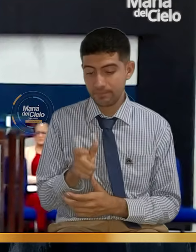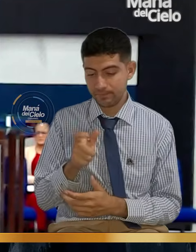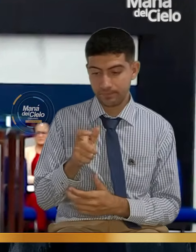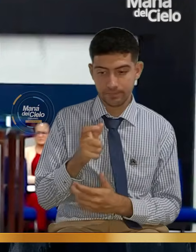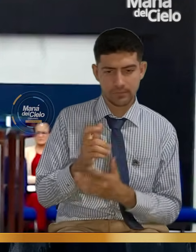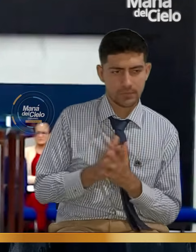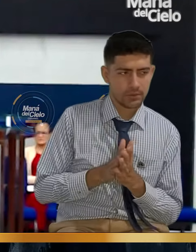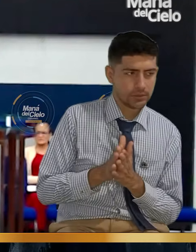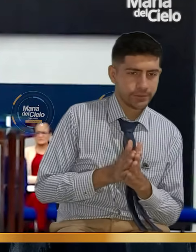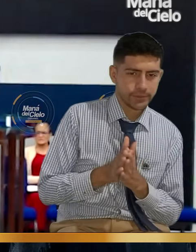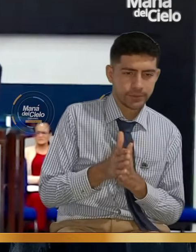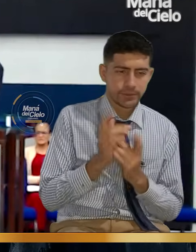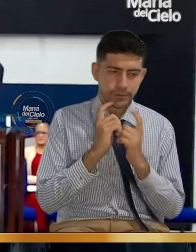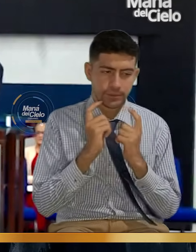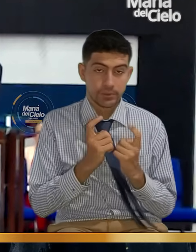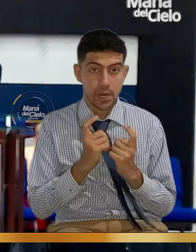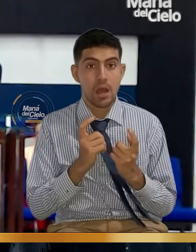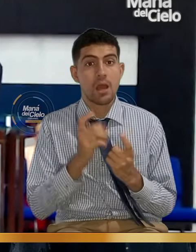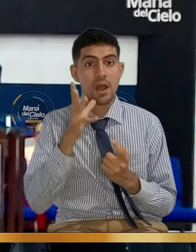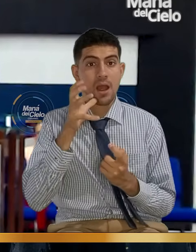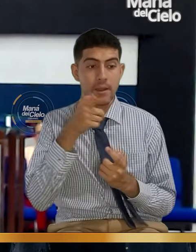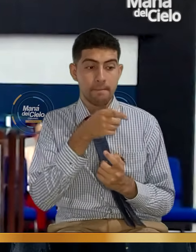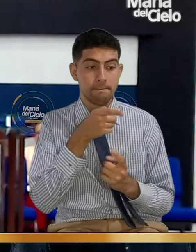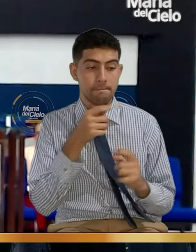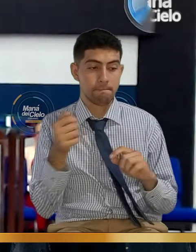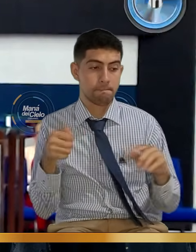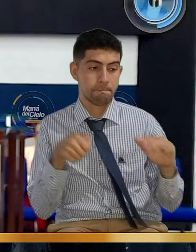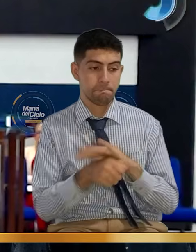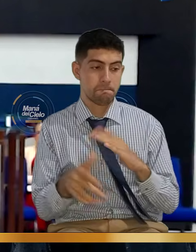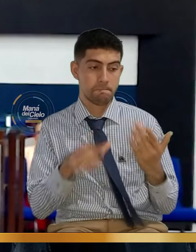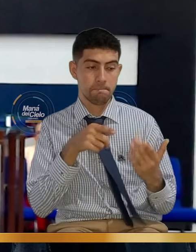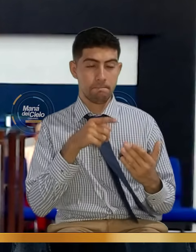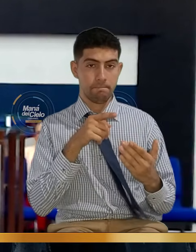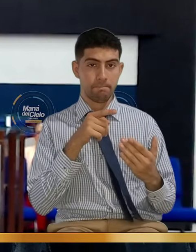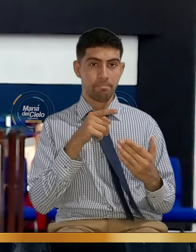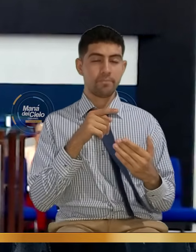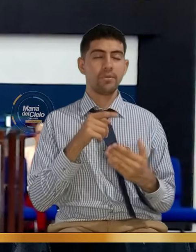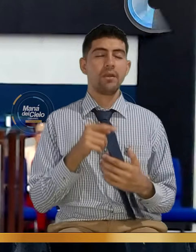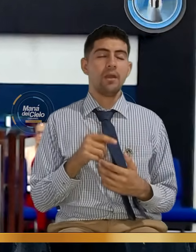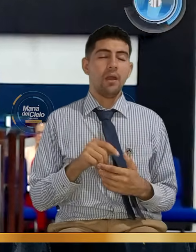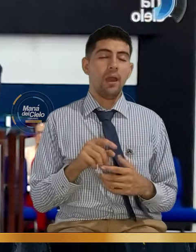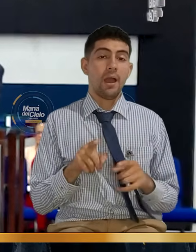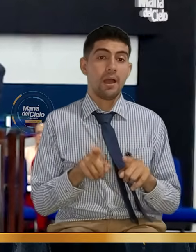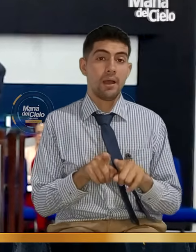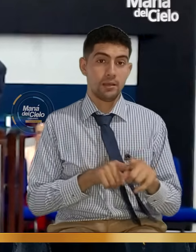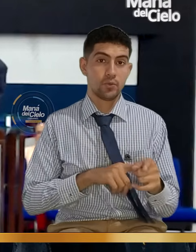un justo y no halló ninguno. Ninguno de nosotros. Amén, teníamos